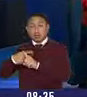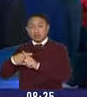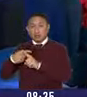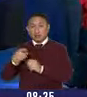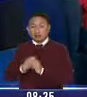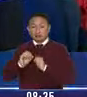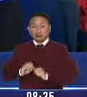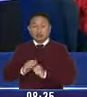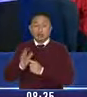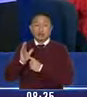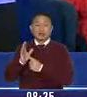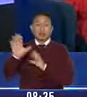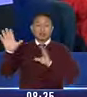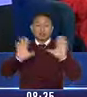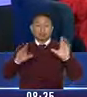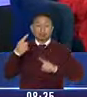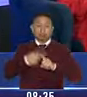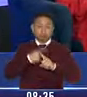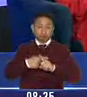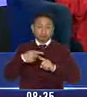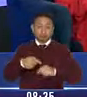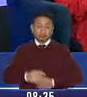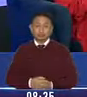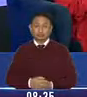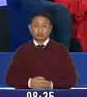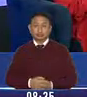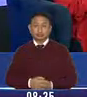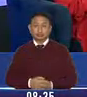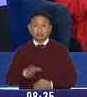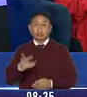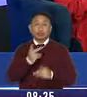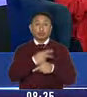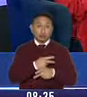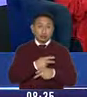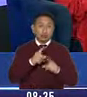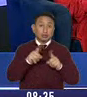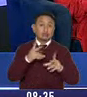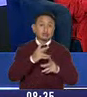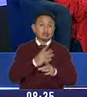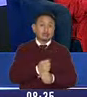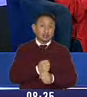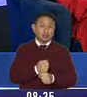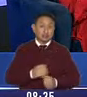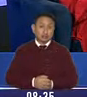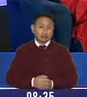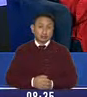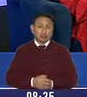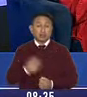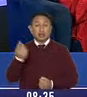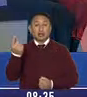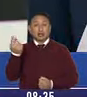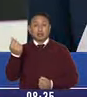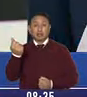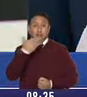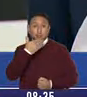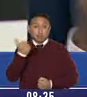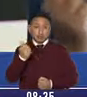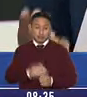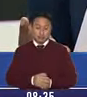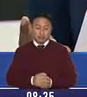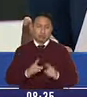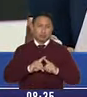para las ferias productivas que ganaremos en doble. Pero eso en producción, pero en seguridad, ¿cómo mejoraremos los precios para nuestros productores,